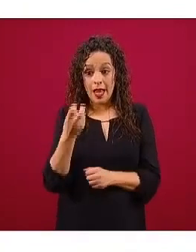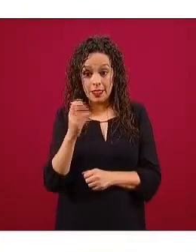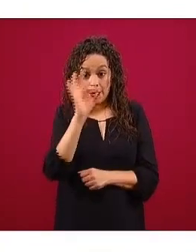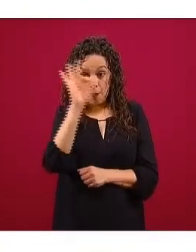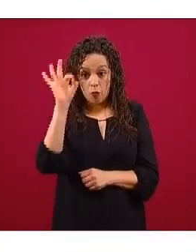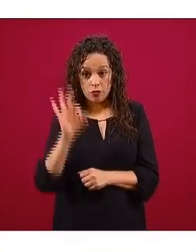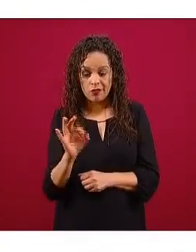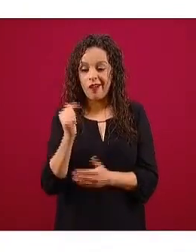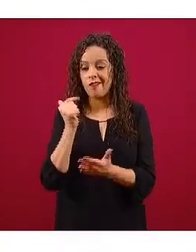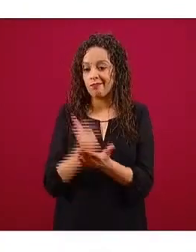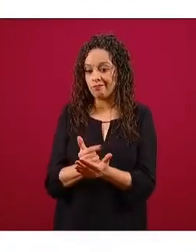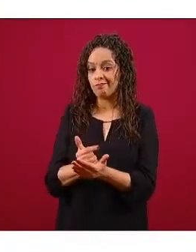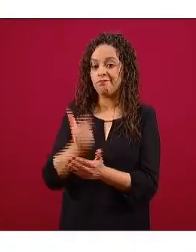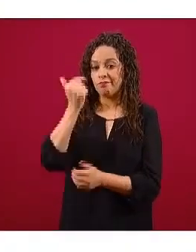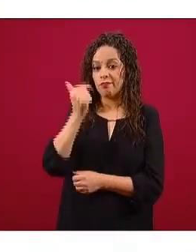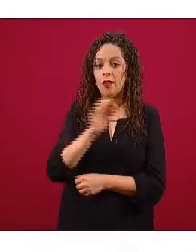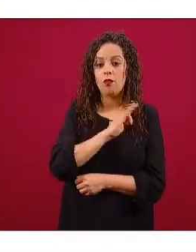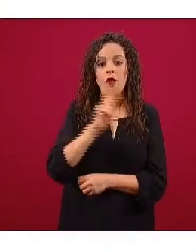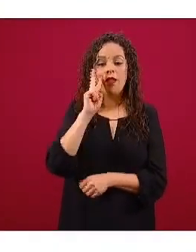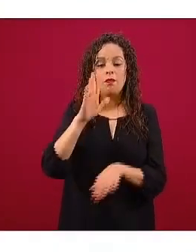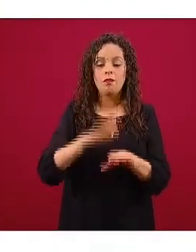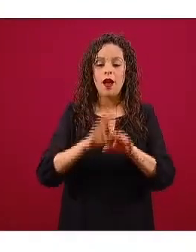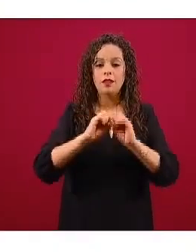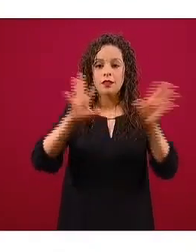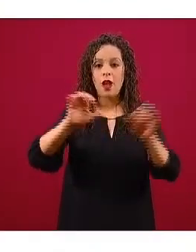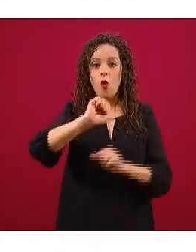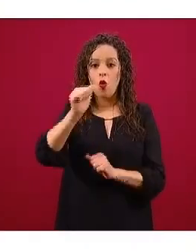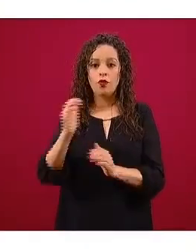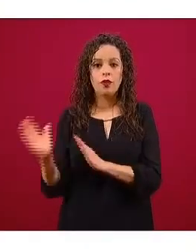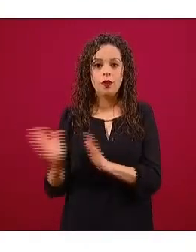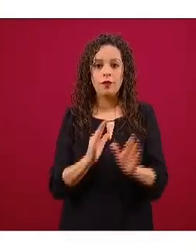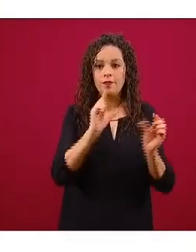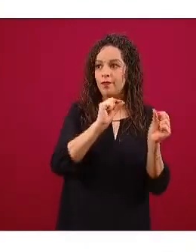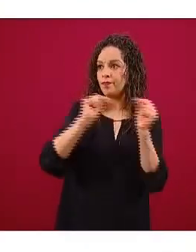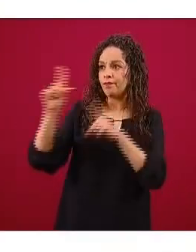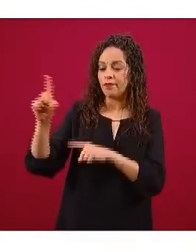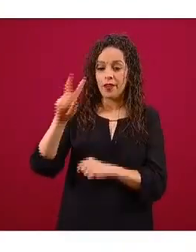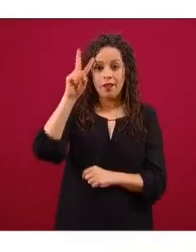grave, podemos ver en la siguiente diapositiva que